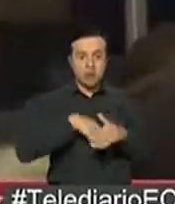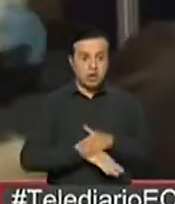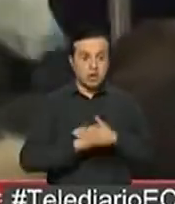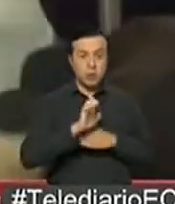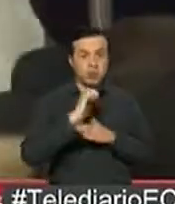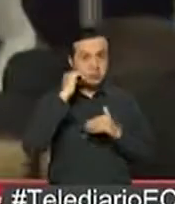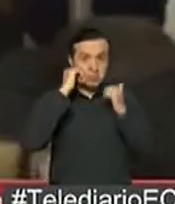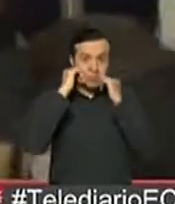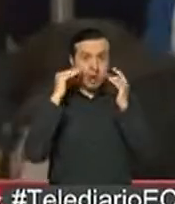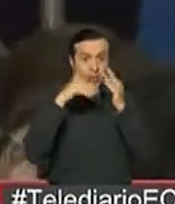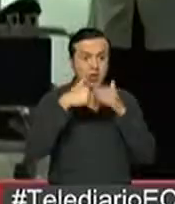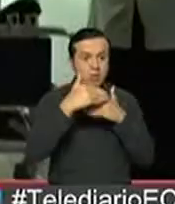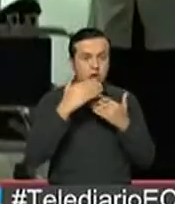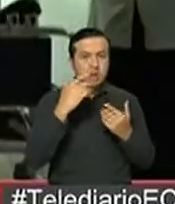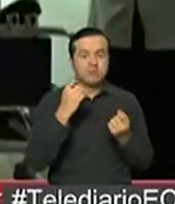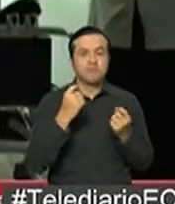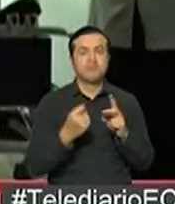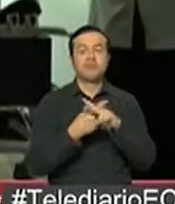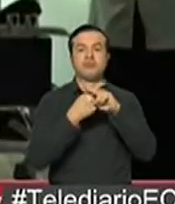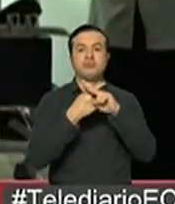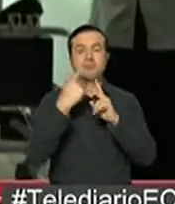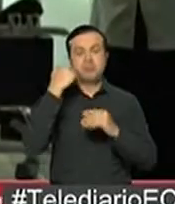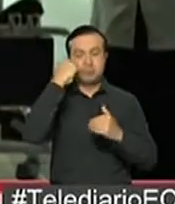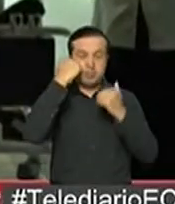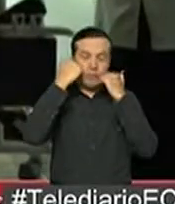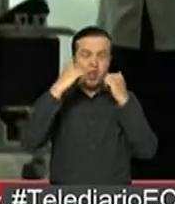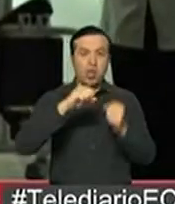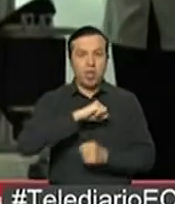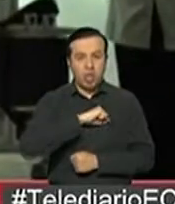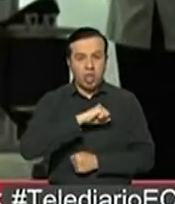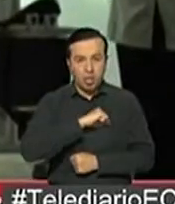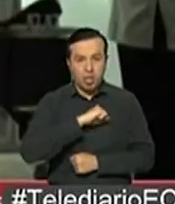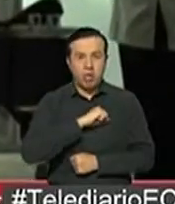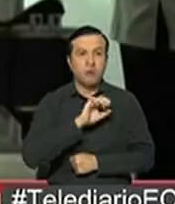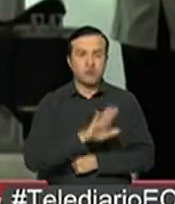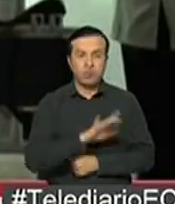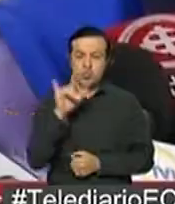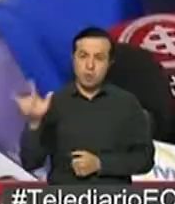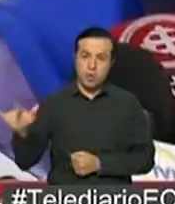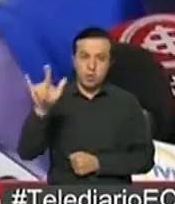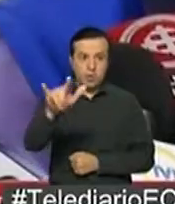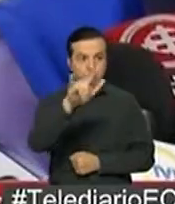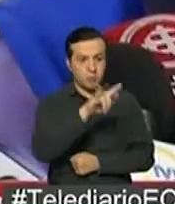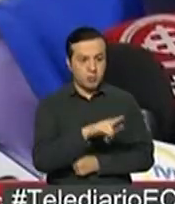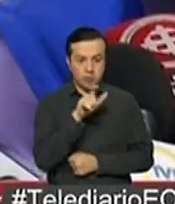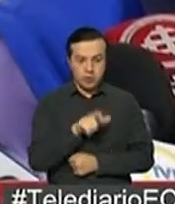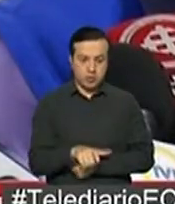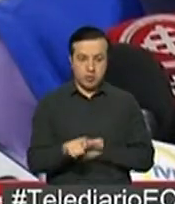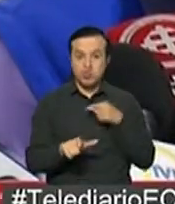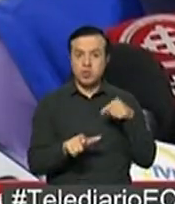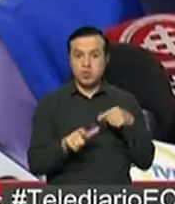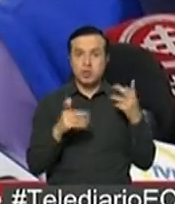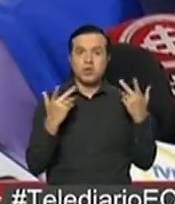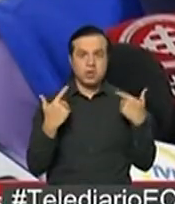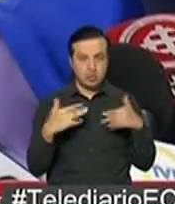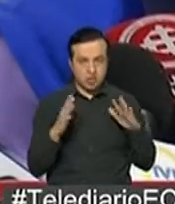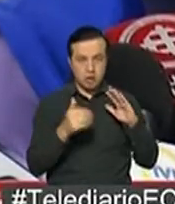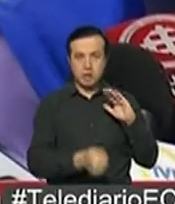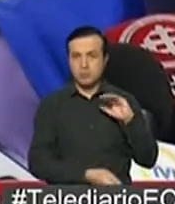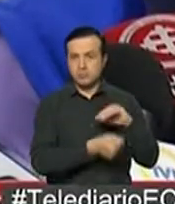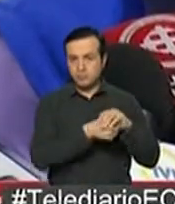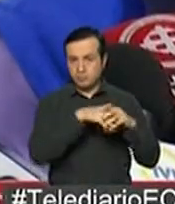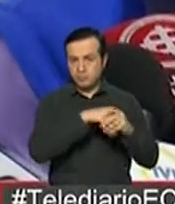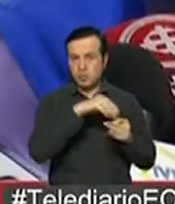por lo cual existe una sospecha de coronavirus por su antecedentes de viaje el paciente se encuentra actualmente con